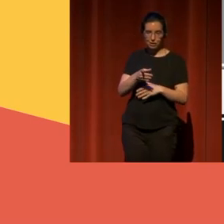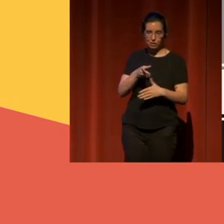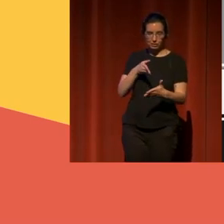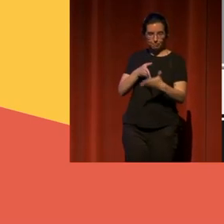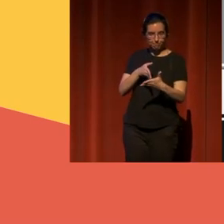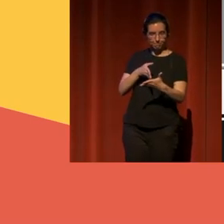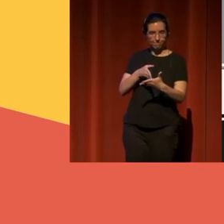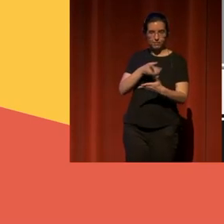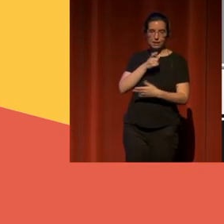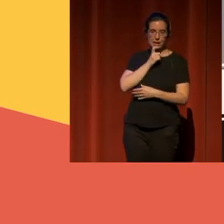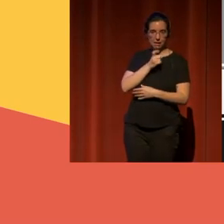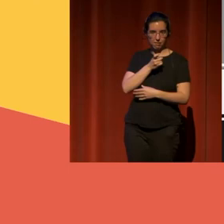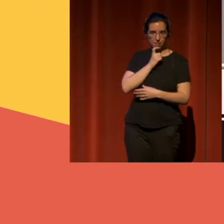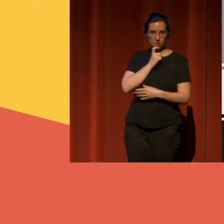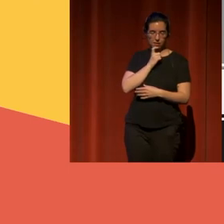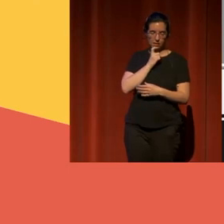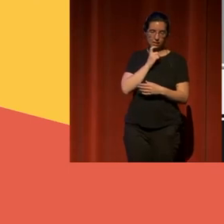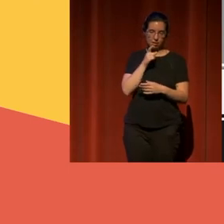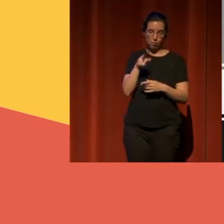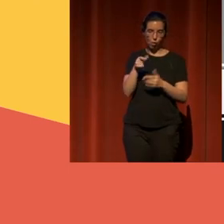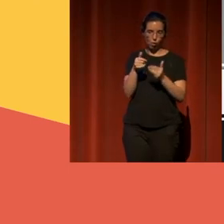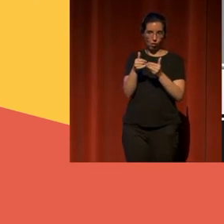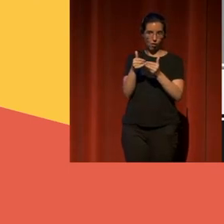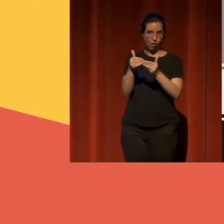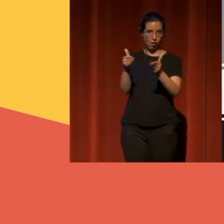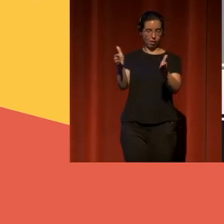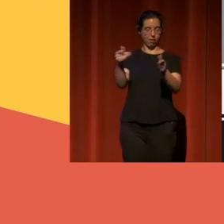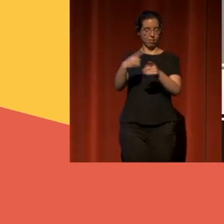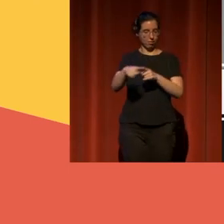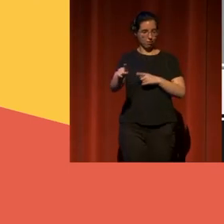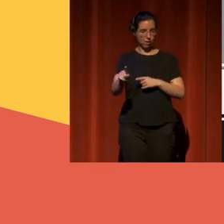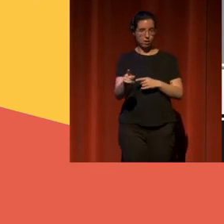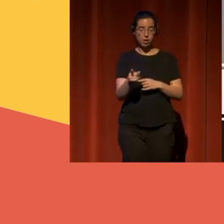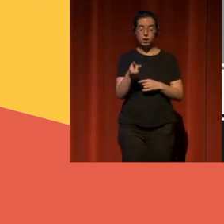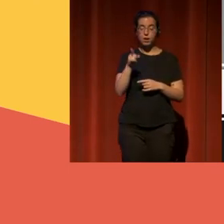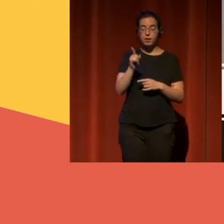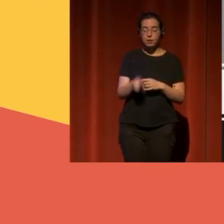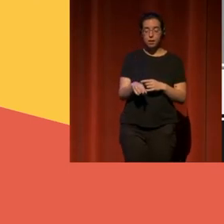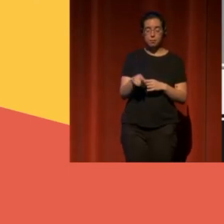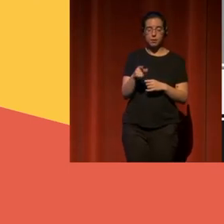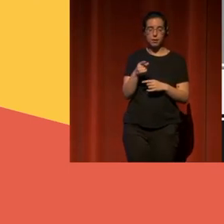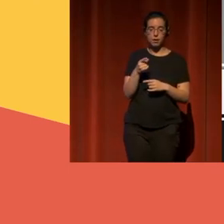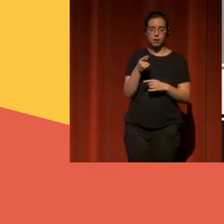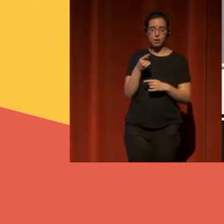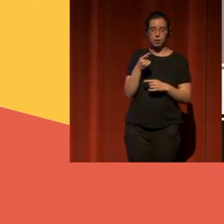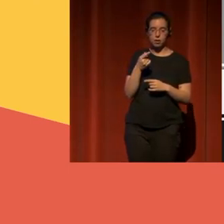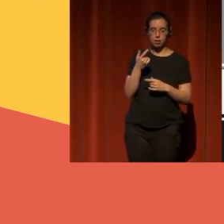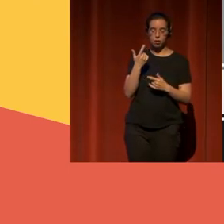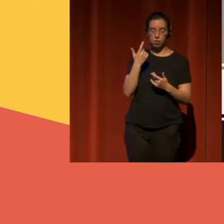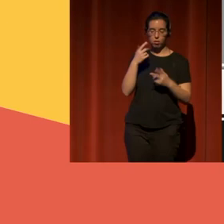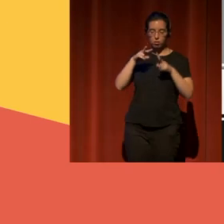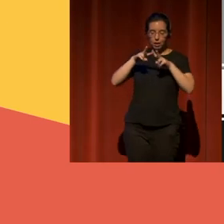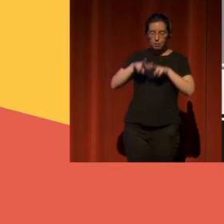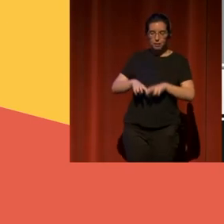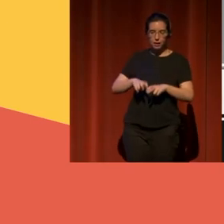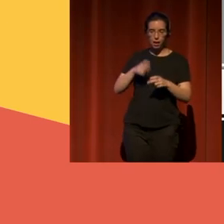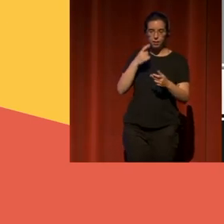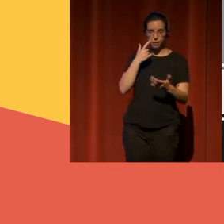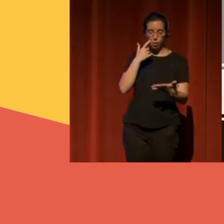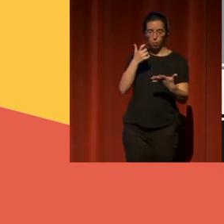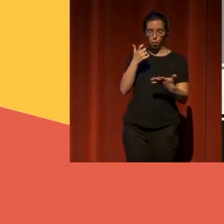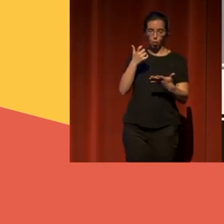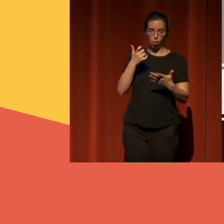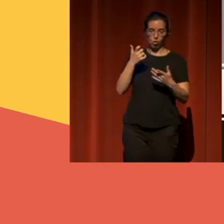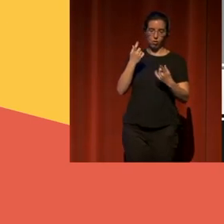digamos, de un modo más abierto. Pero uno de los principales aspectos que se han encontrado en estas investigaciones son las carencias